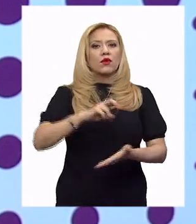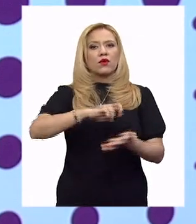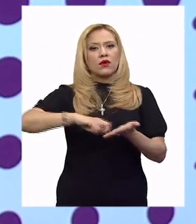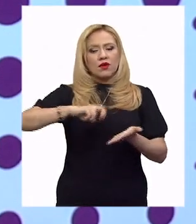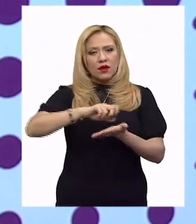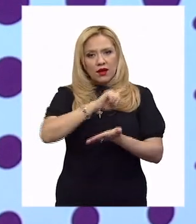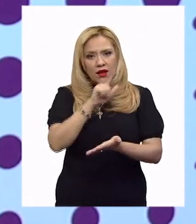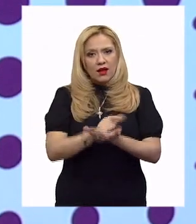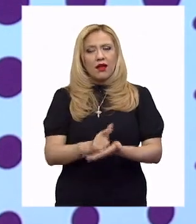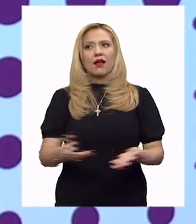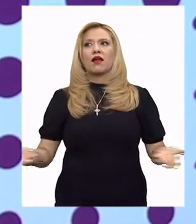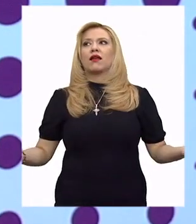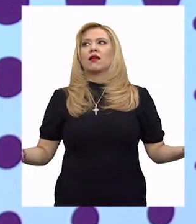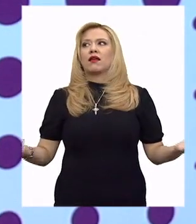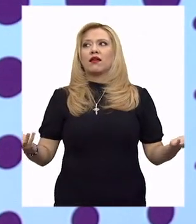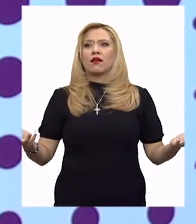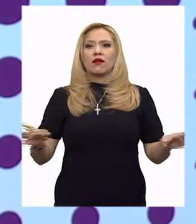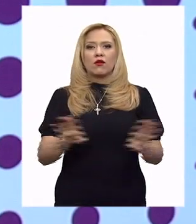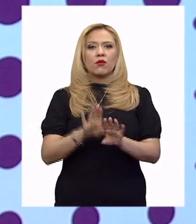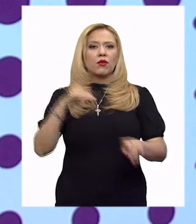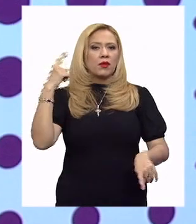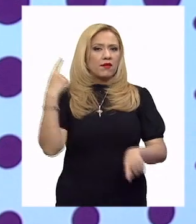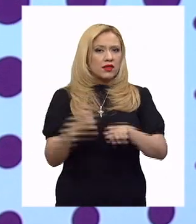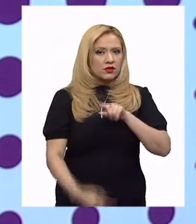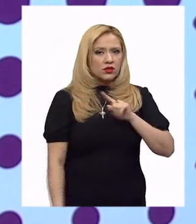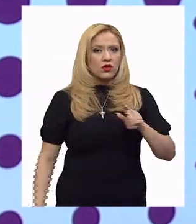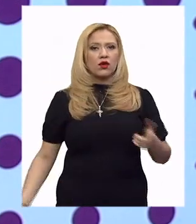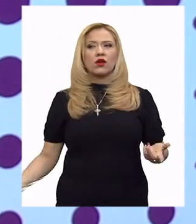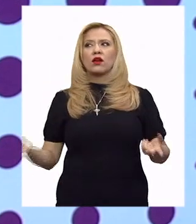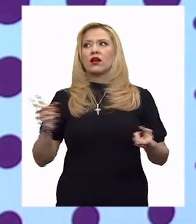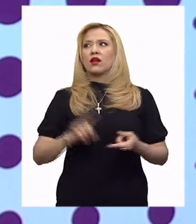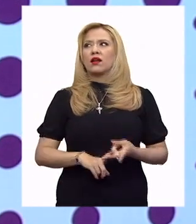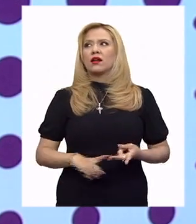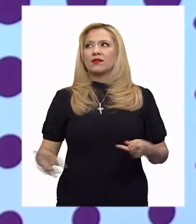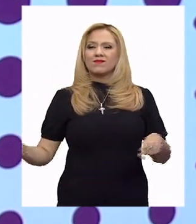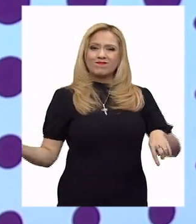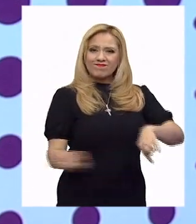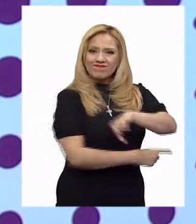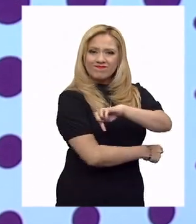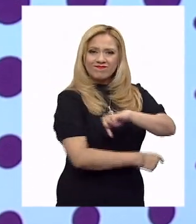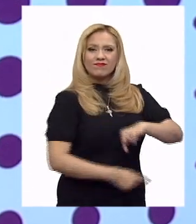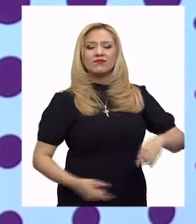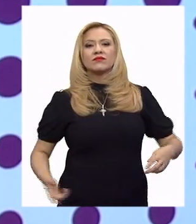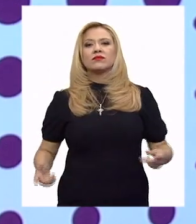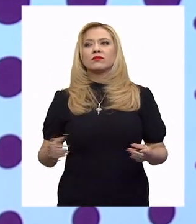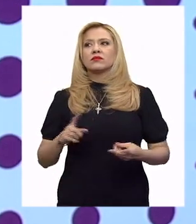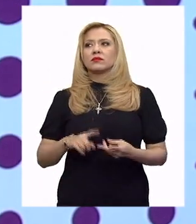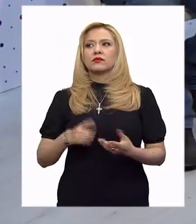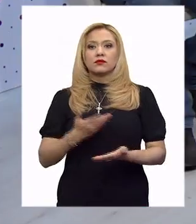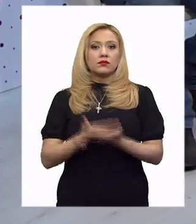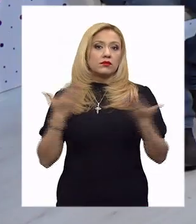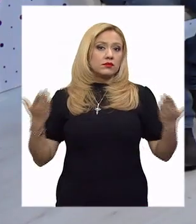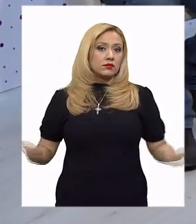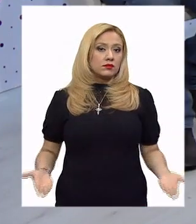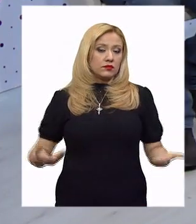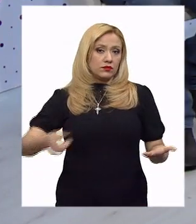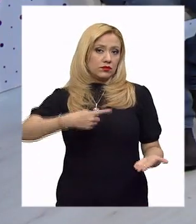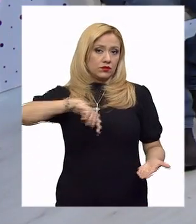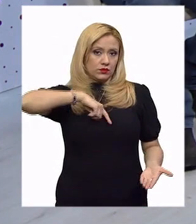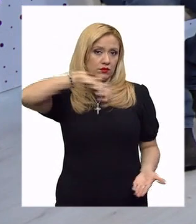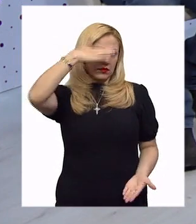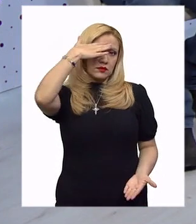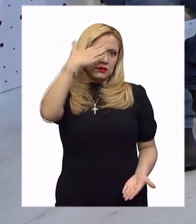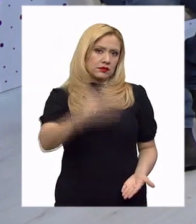políticas, mecanismos de prevención, de combate y sobre todo Actualmente lo que nosotros sabemos